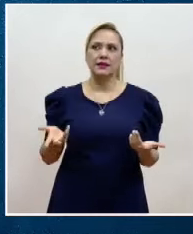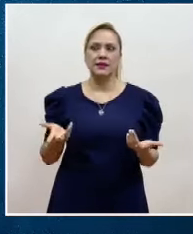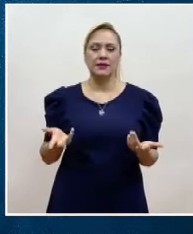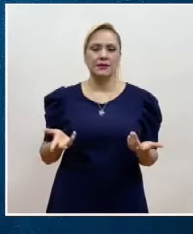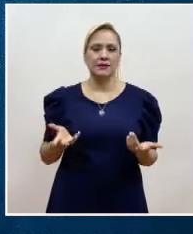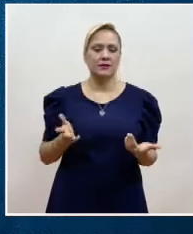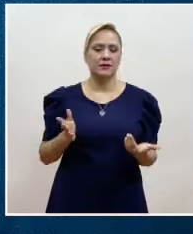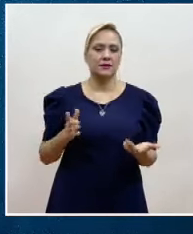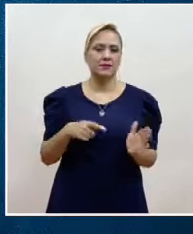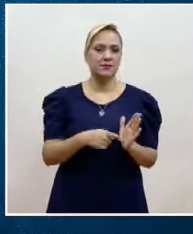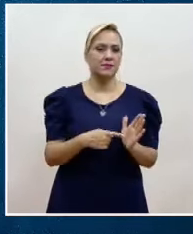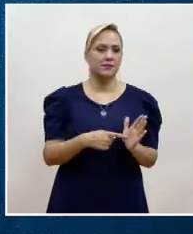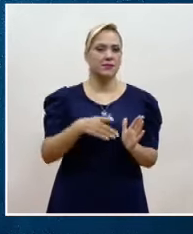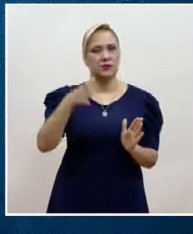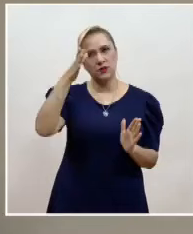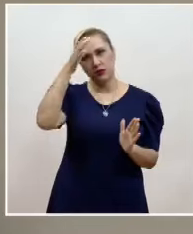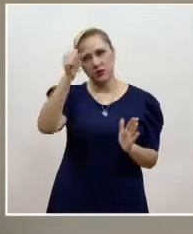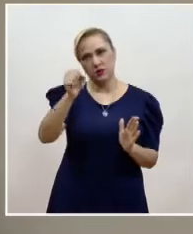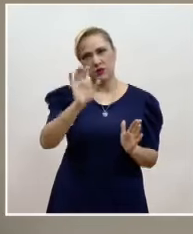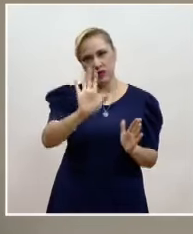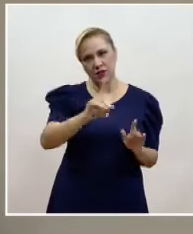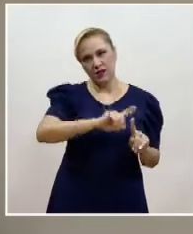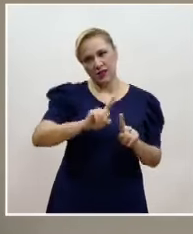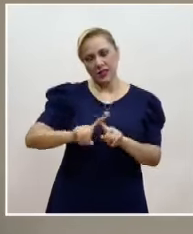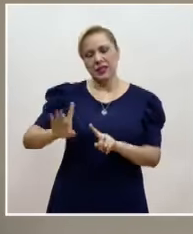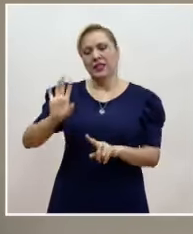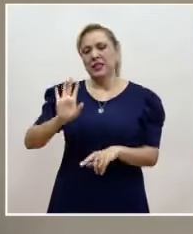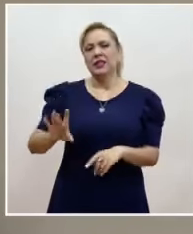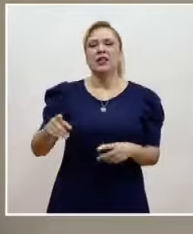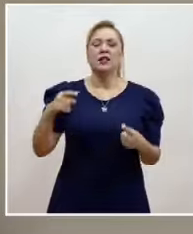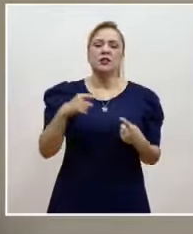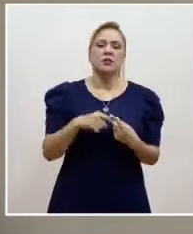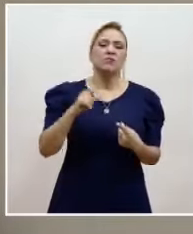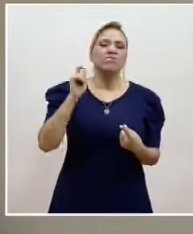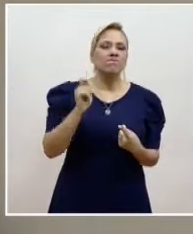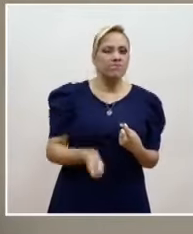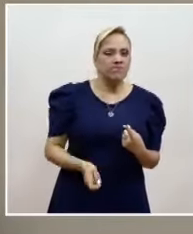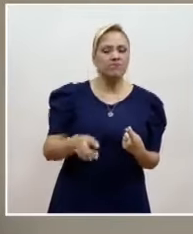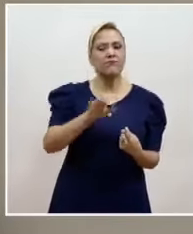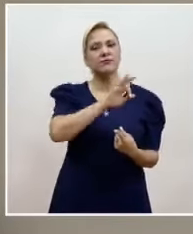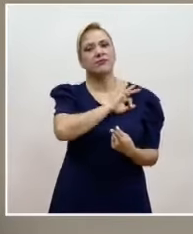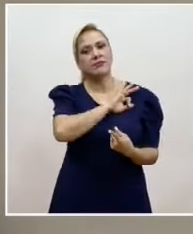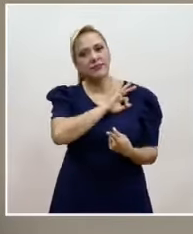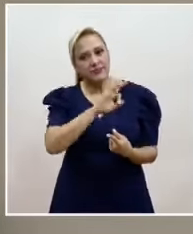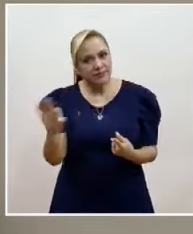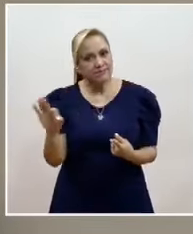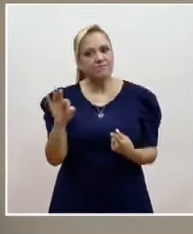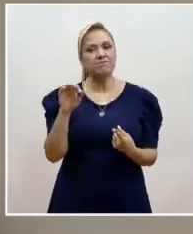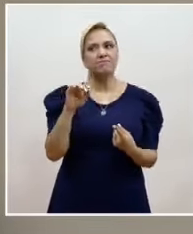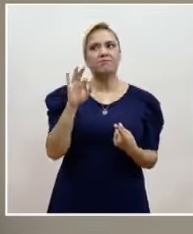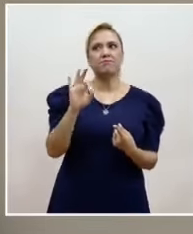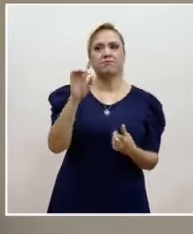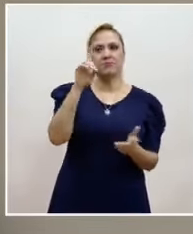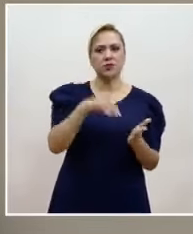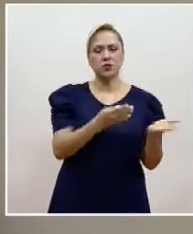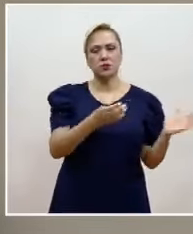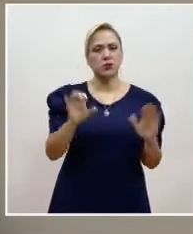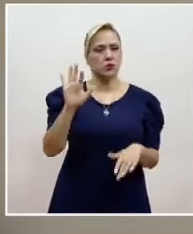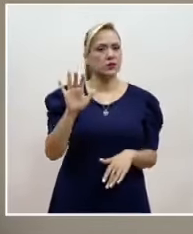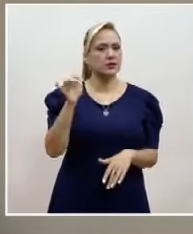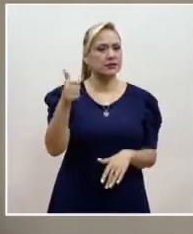porque vendía más que otros. Pero al final es esta posibilidad, es un término que se acuñó por ahí de